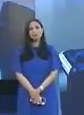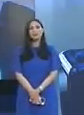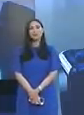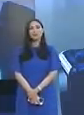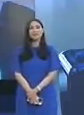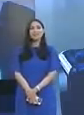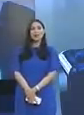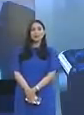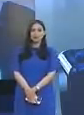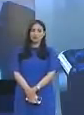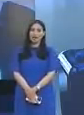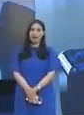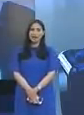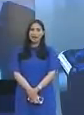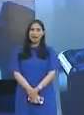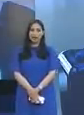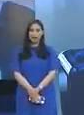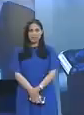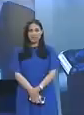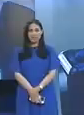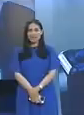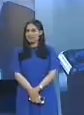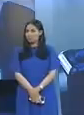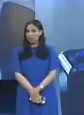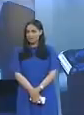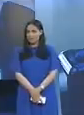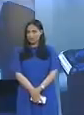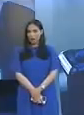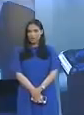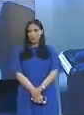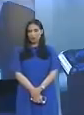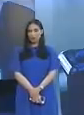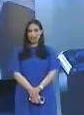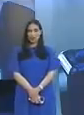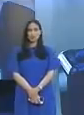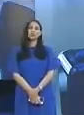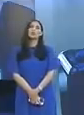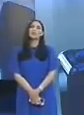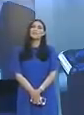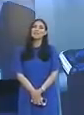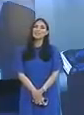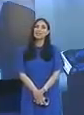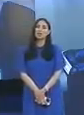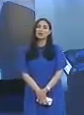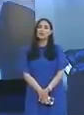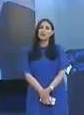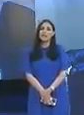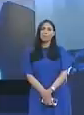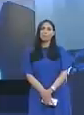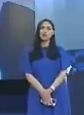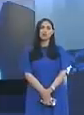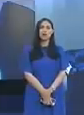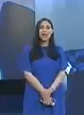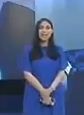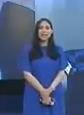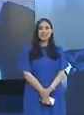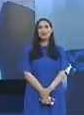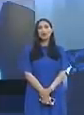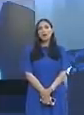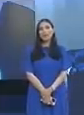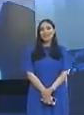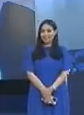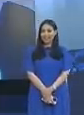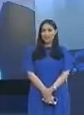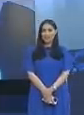apertura o incremento en tu cuenta de ahorro escolar. En ACOMIDRL siempre recibes más por tu dinero. Consulta bases y condiciones de la promoción